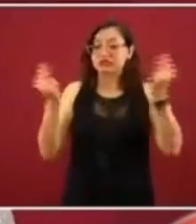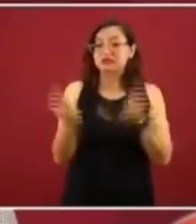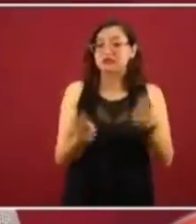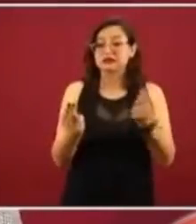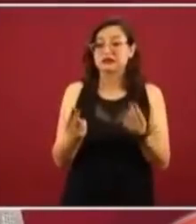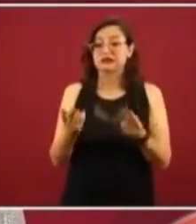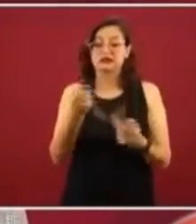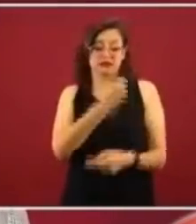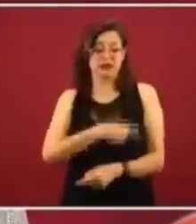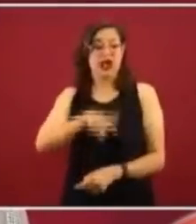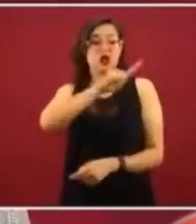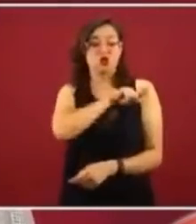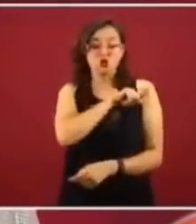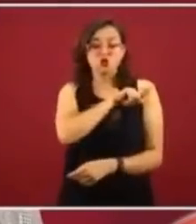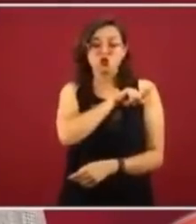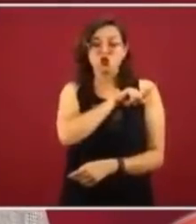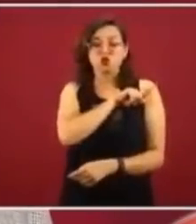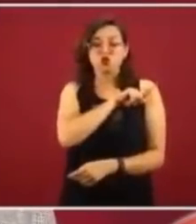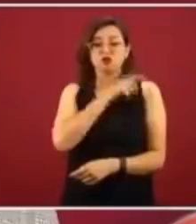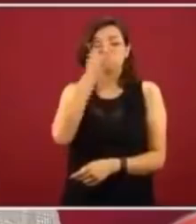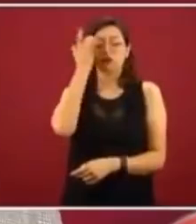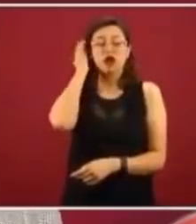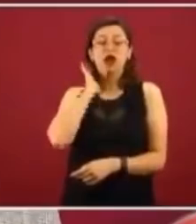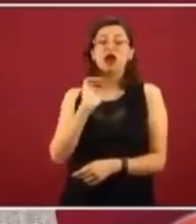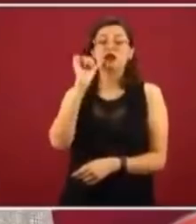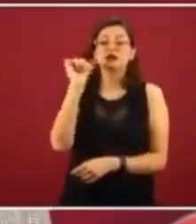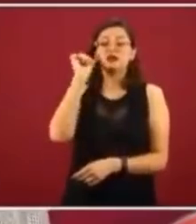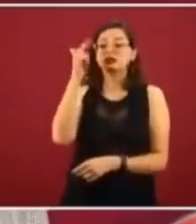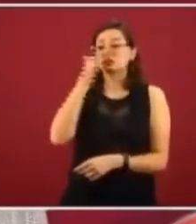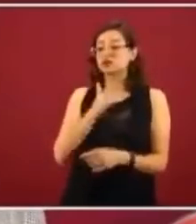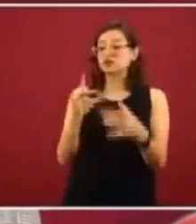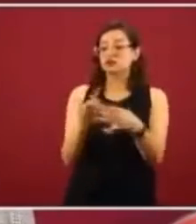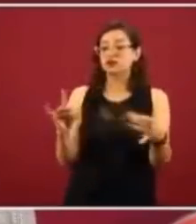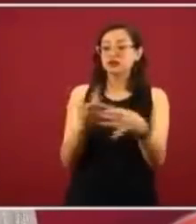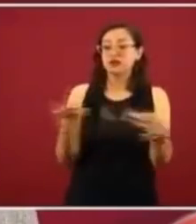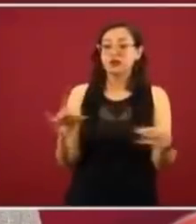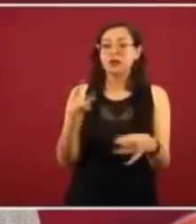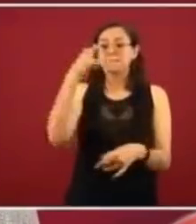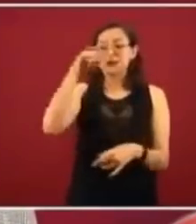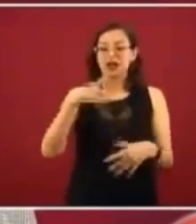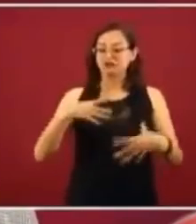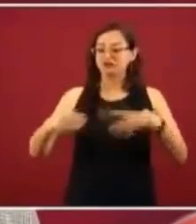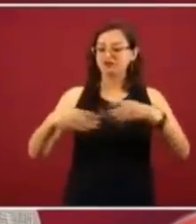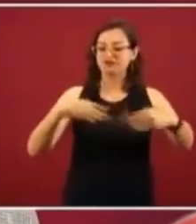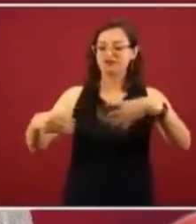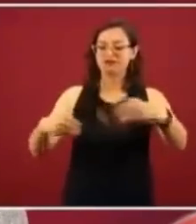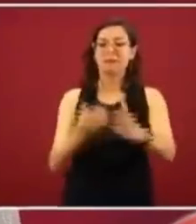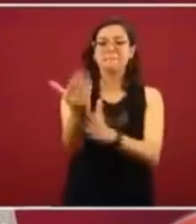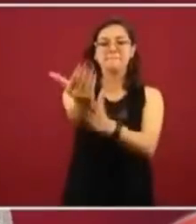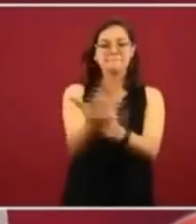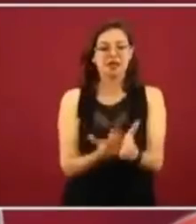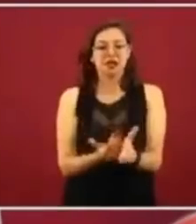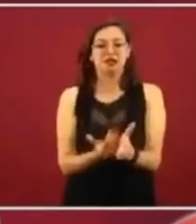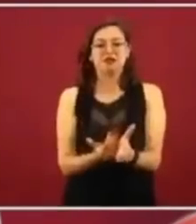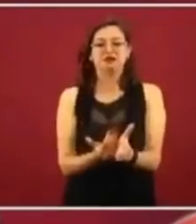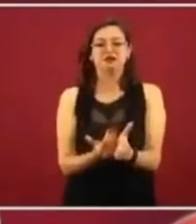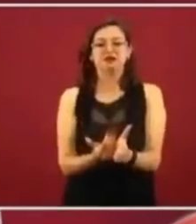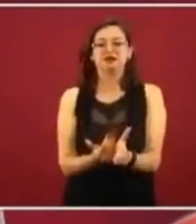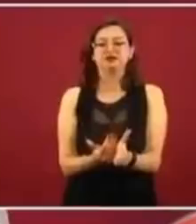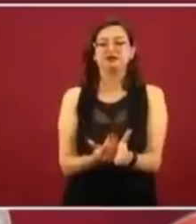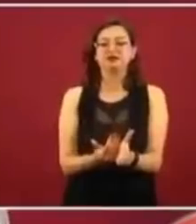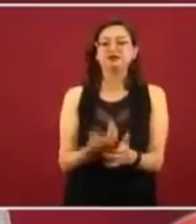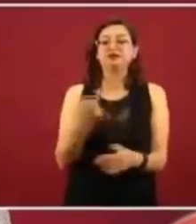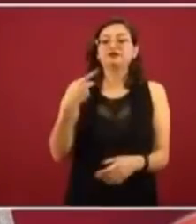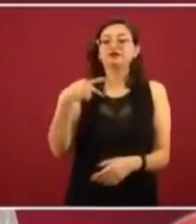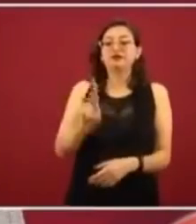salud pública, como lo explicamos anoche y lo hemos estado explicando, para cortar la transmisión. Ahora, tenemos que ser